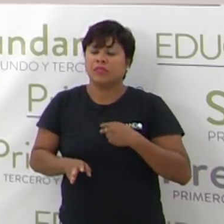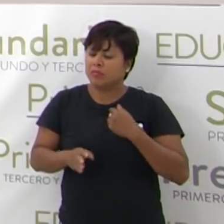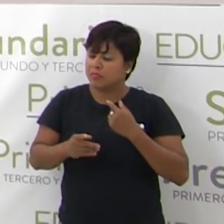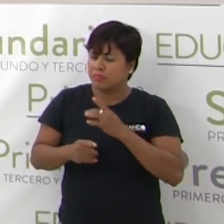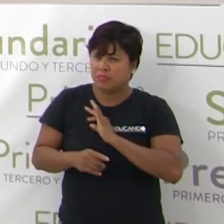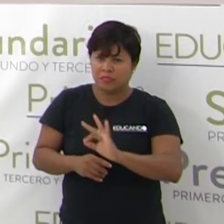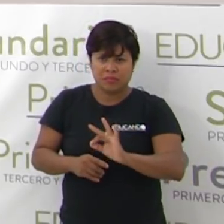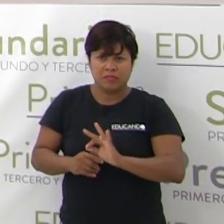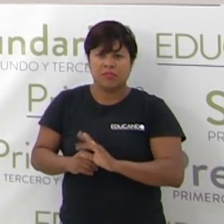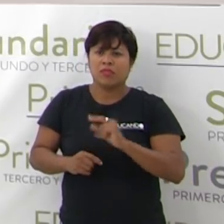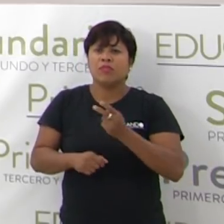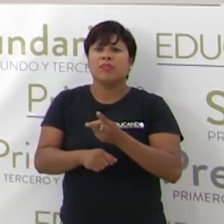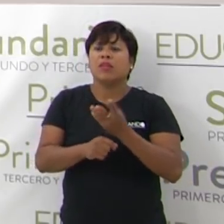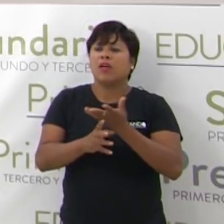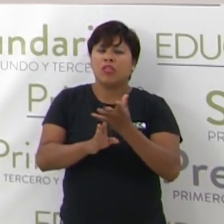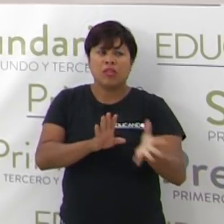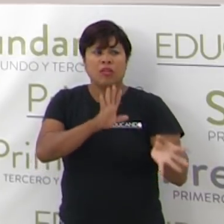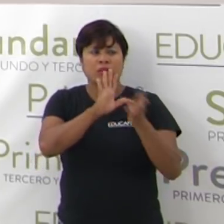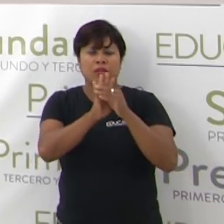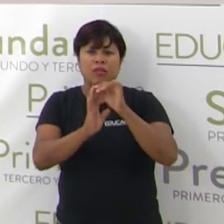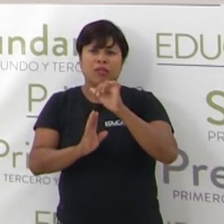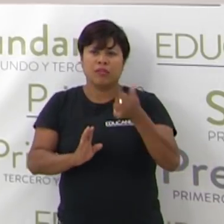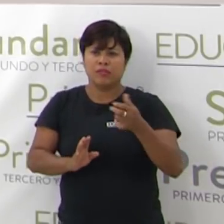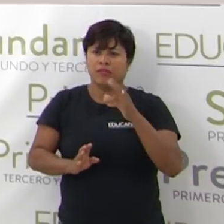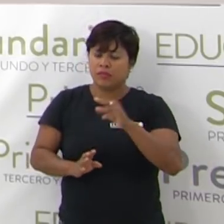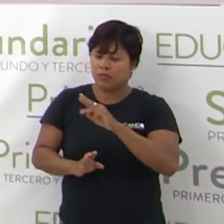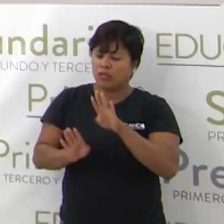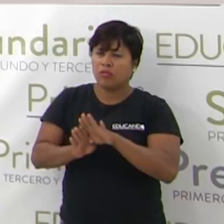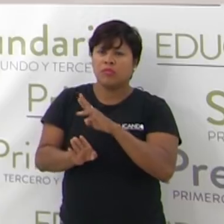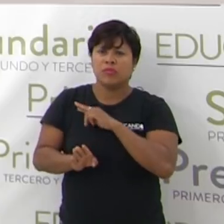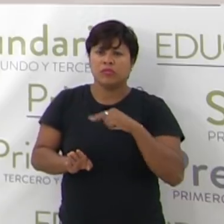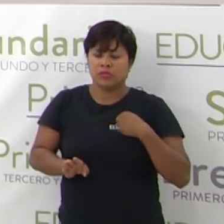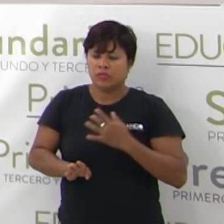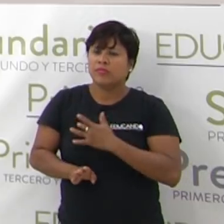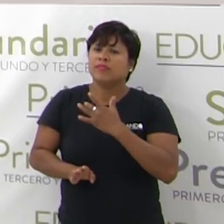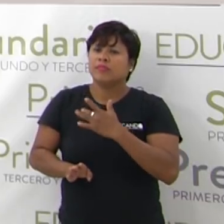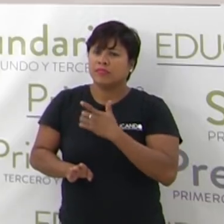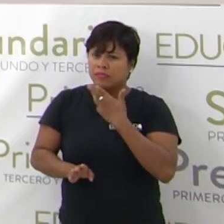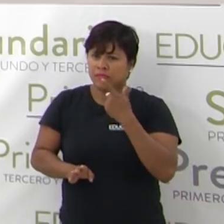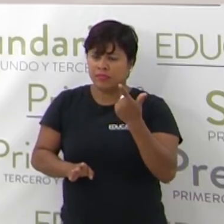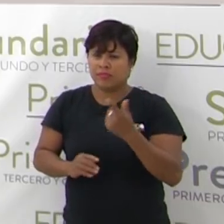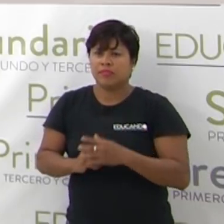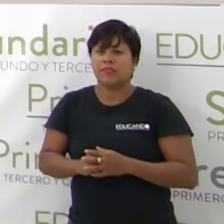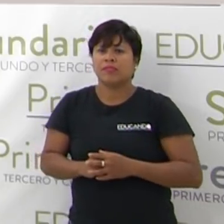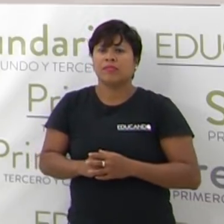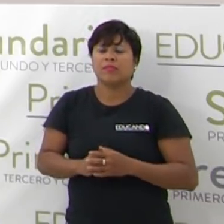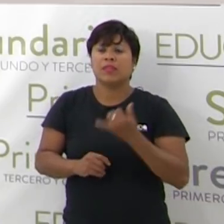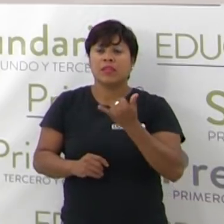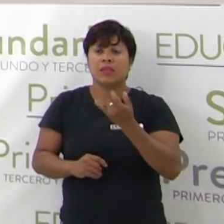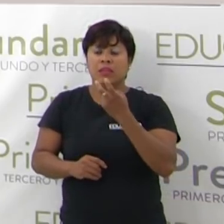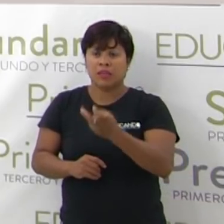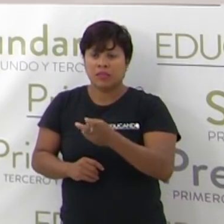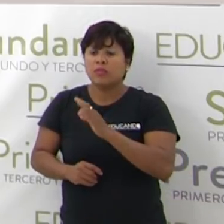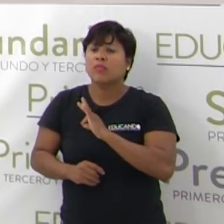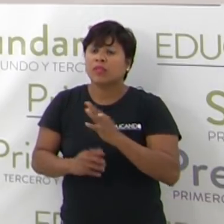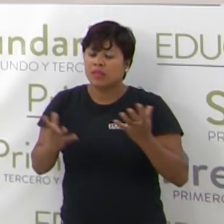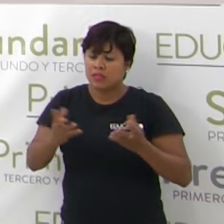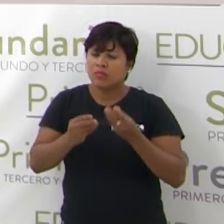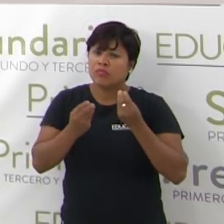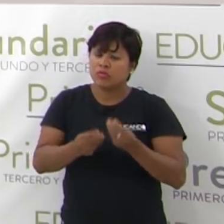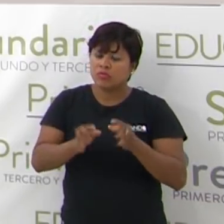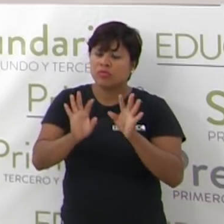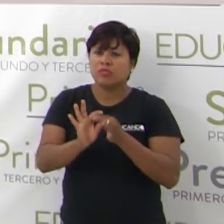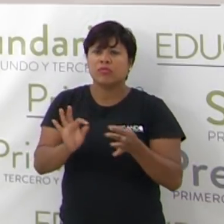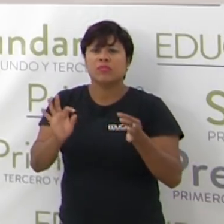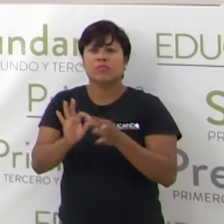que no imitemos a otros, ¿sí? Hagámoslo como a nosotros nos resulte mejor. Y que practiquen mucho la narración.